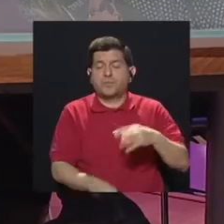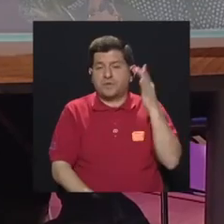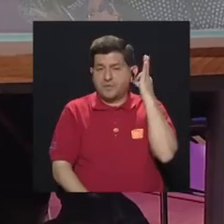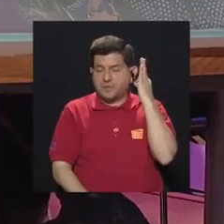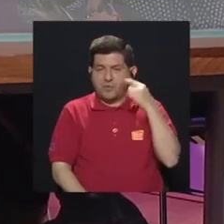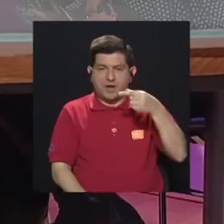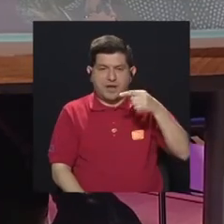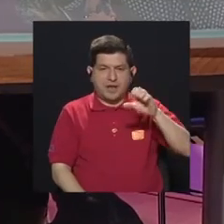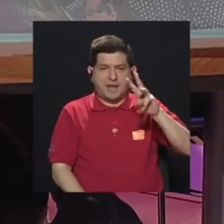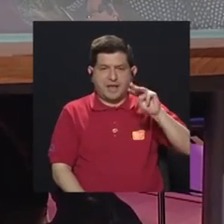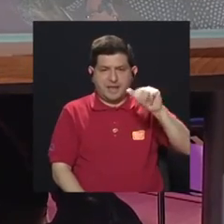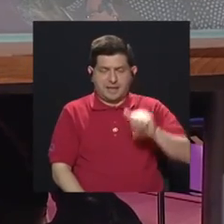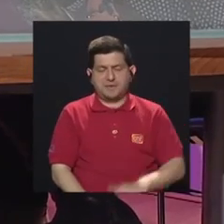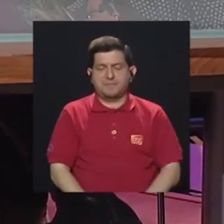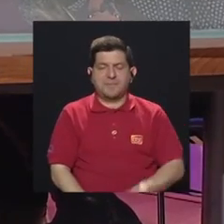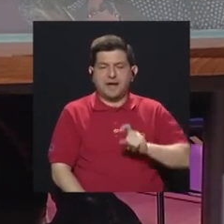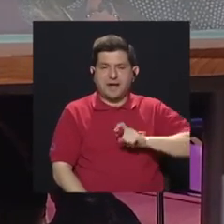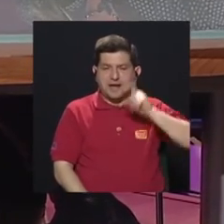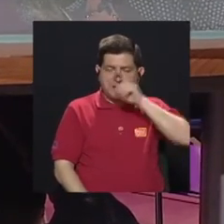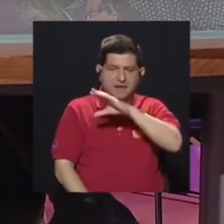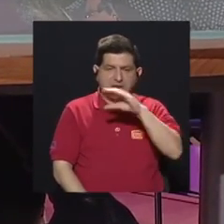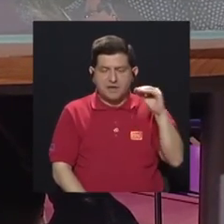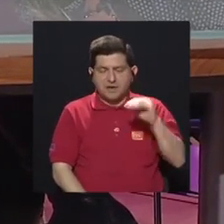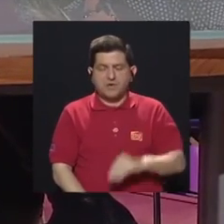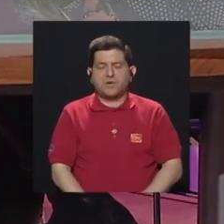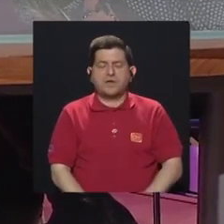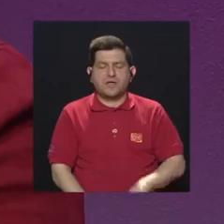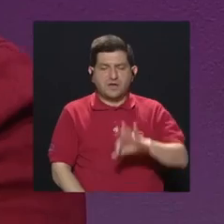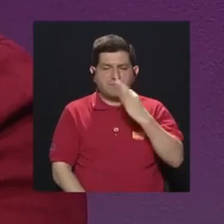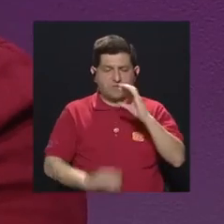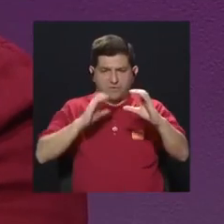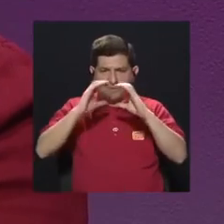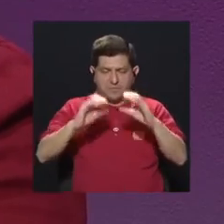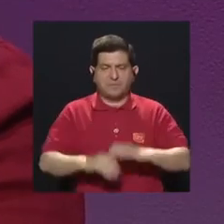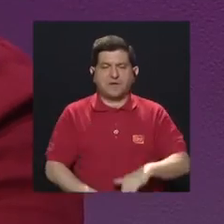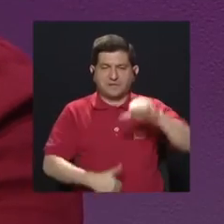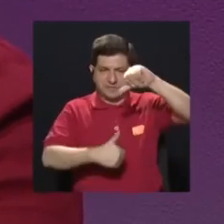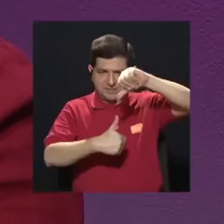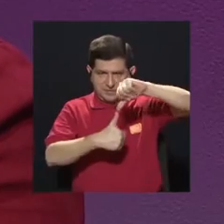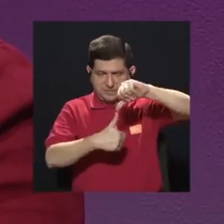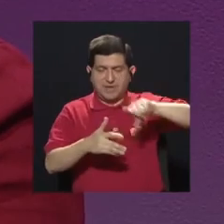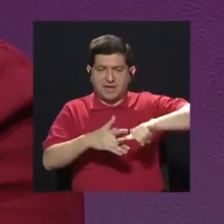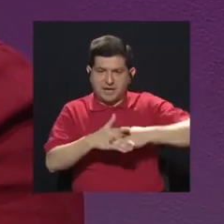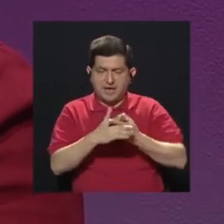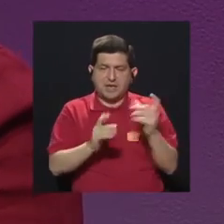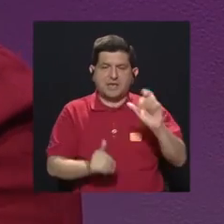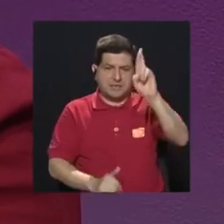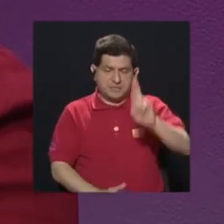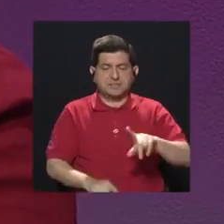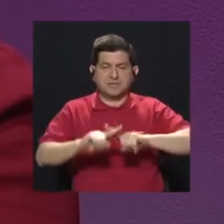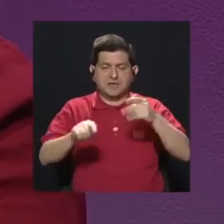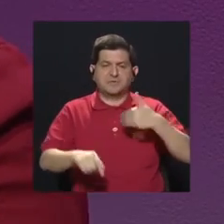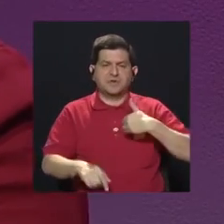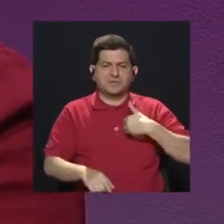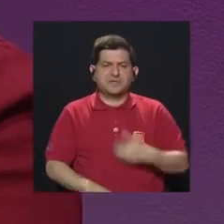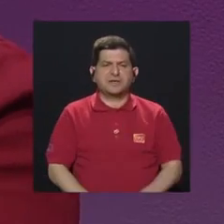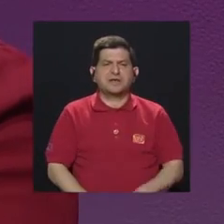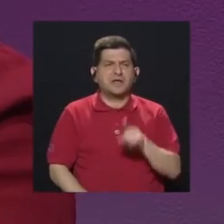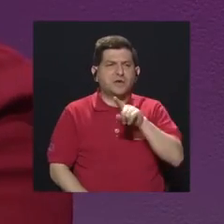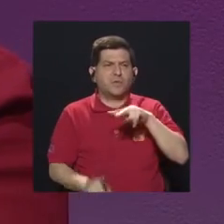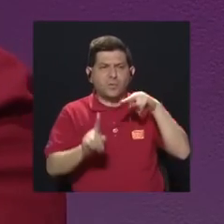es el observatorio de género y medios centroamericano nace en costa rica pero queremos tener una mirada